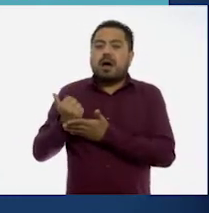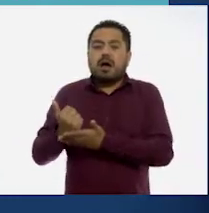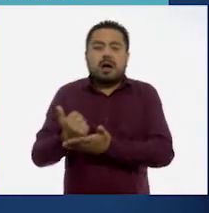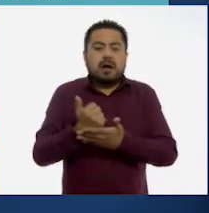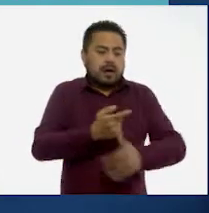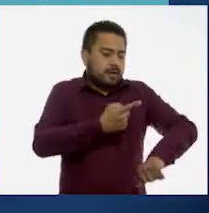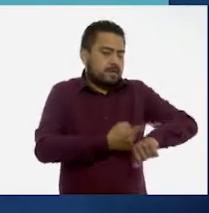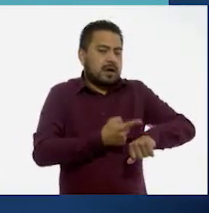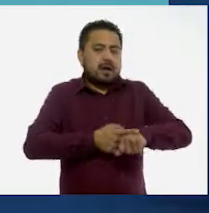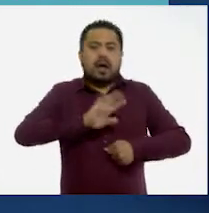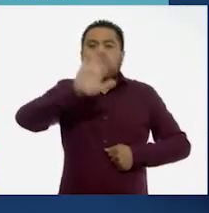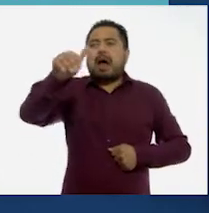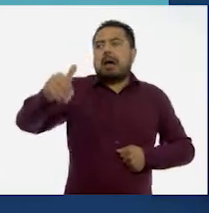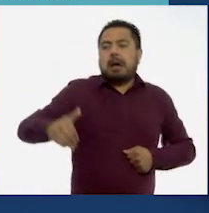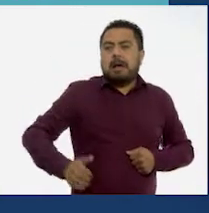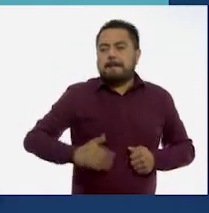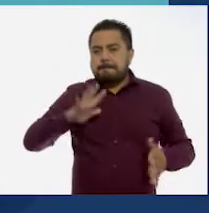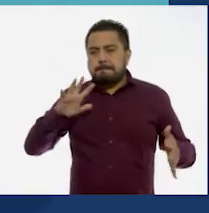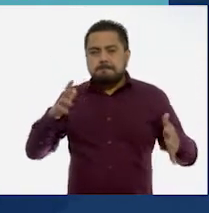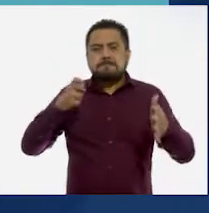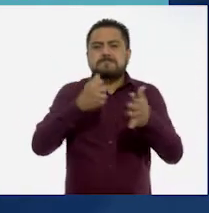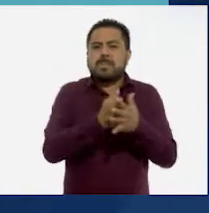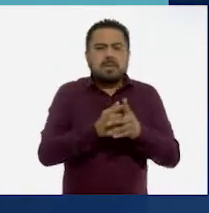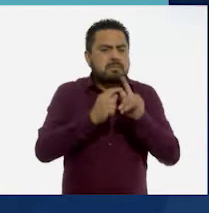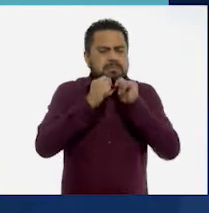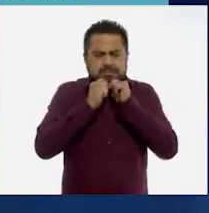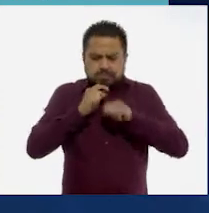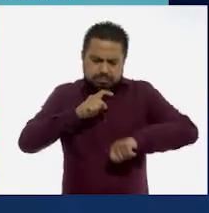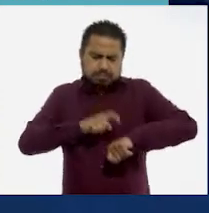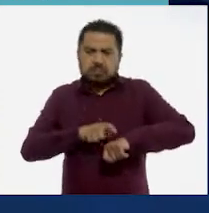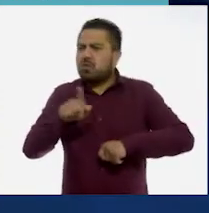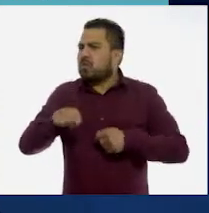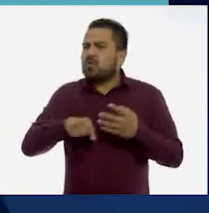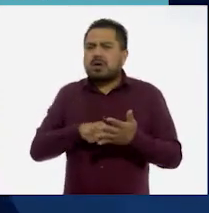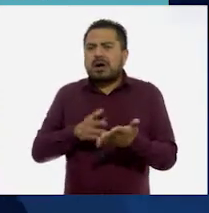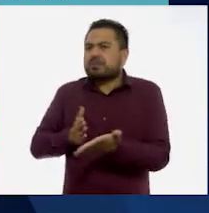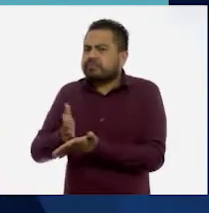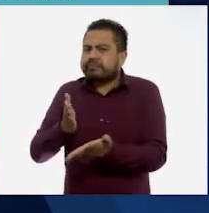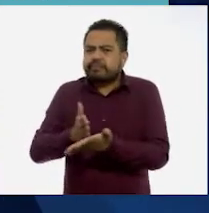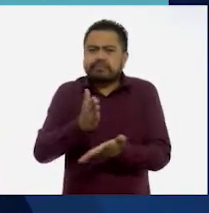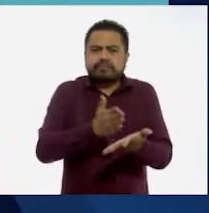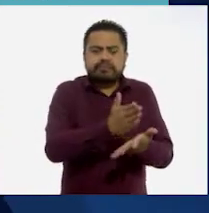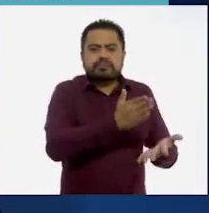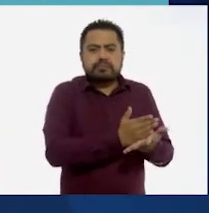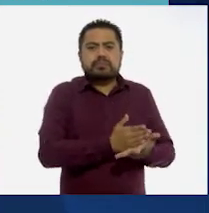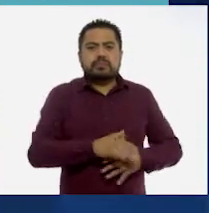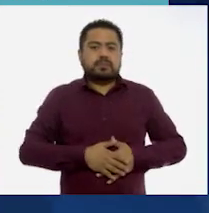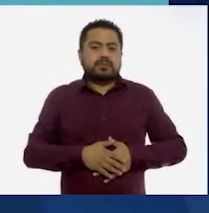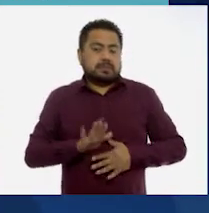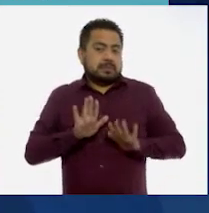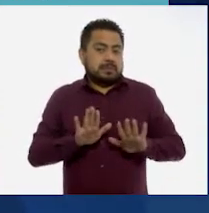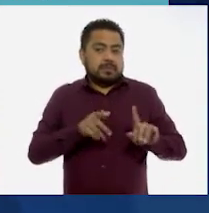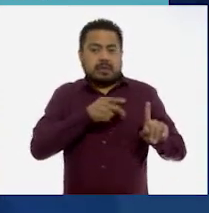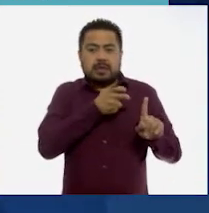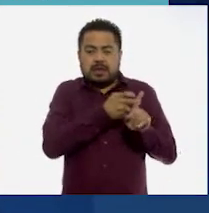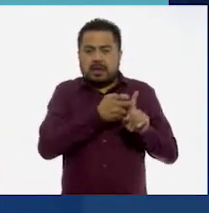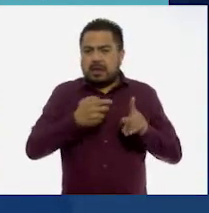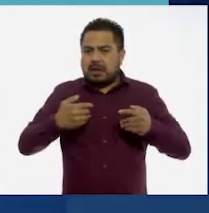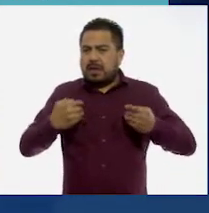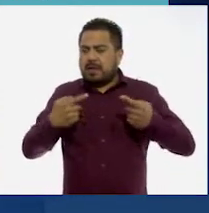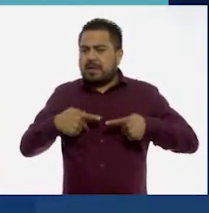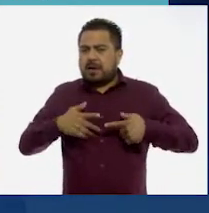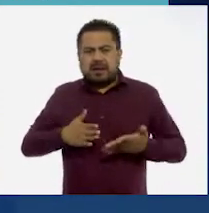y a los accidentados. Sin importar la hora, iba a donde se lo pidieran. Cierto día llegó a su casa una